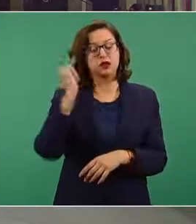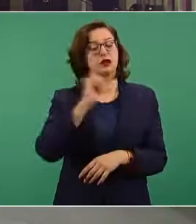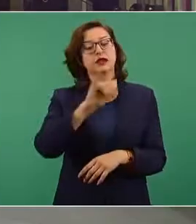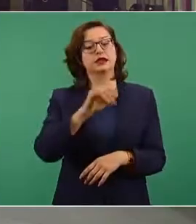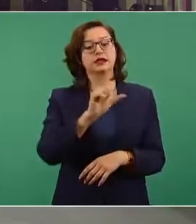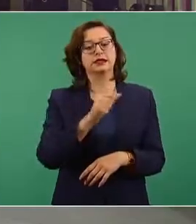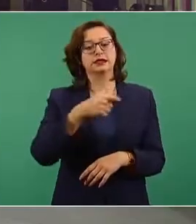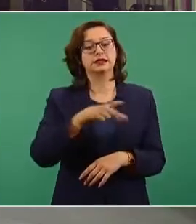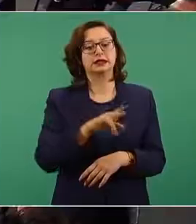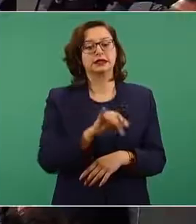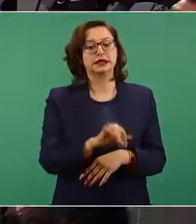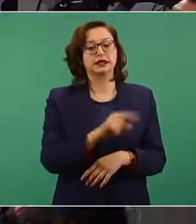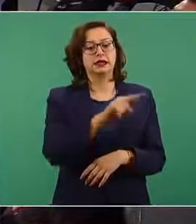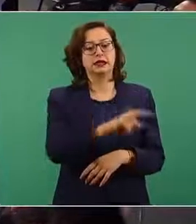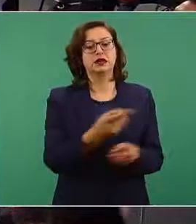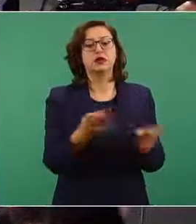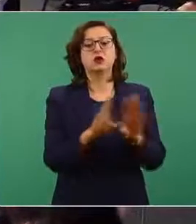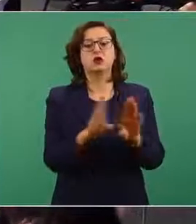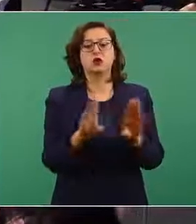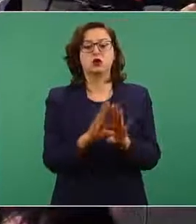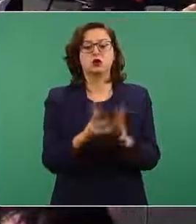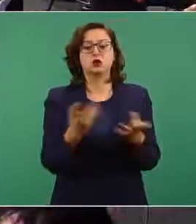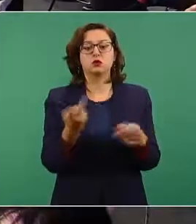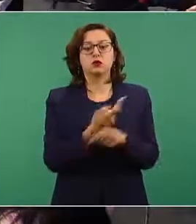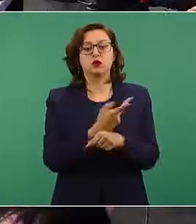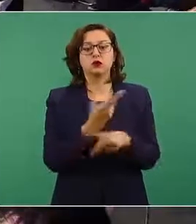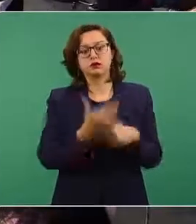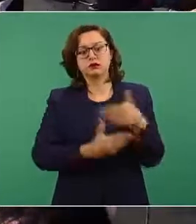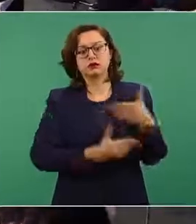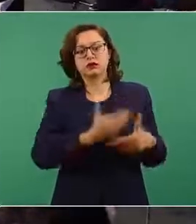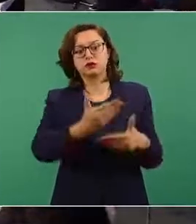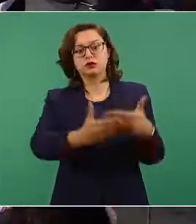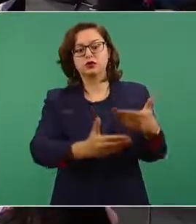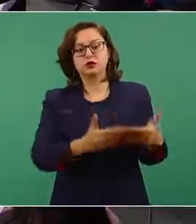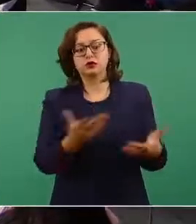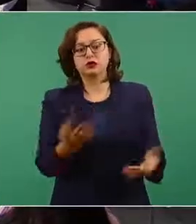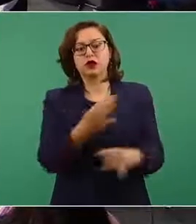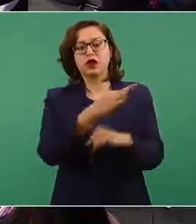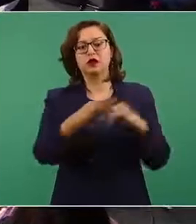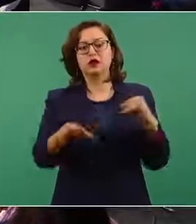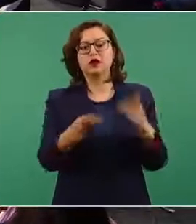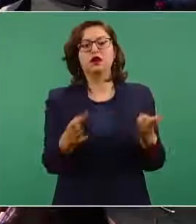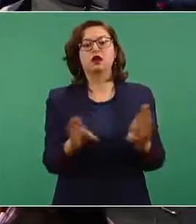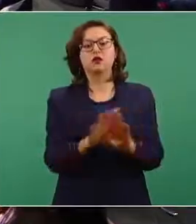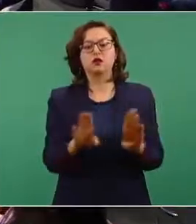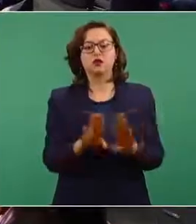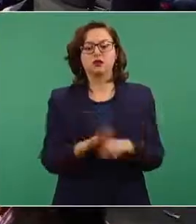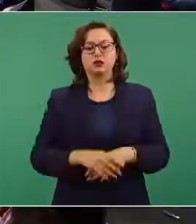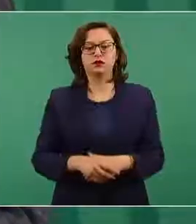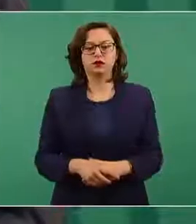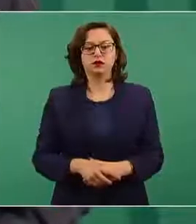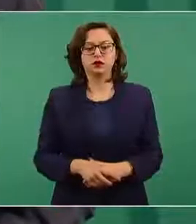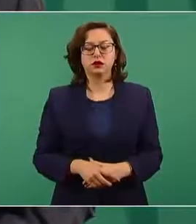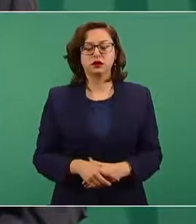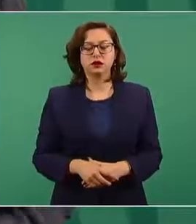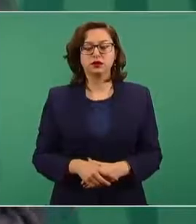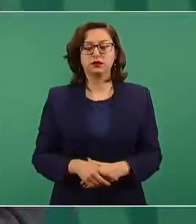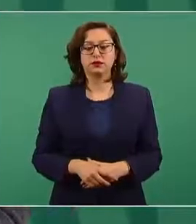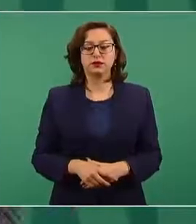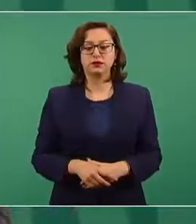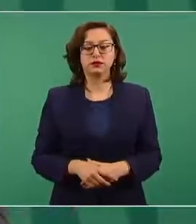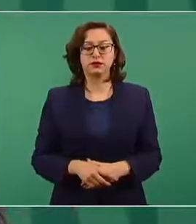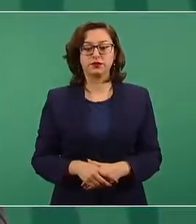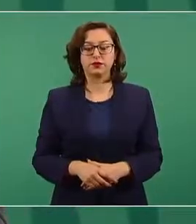este procedimiento, qué impacto tendrá este proceso al final cuando concluya. Sí,